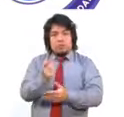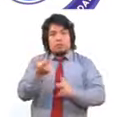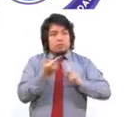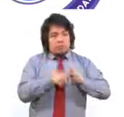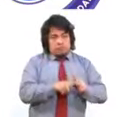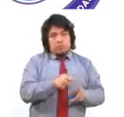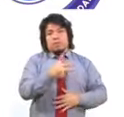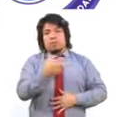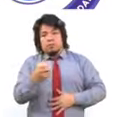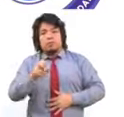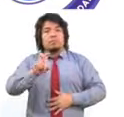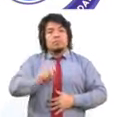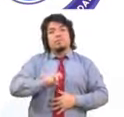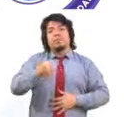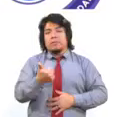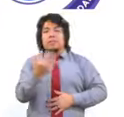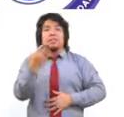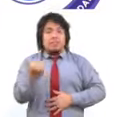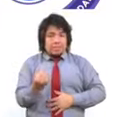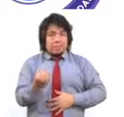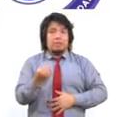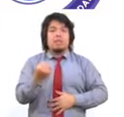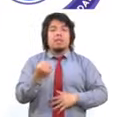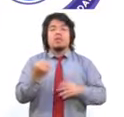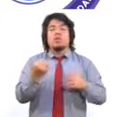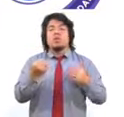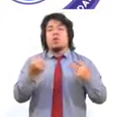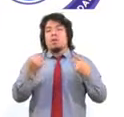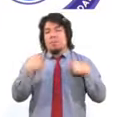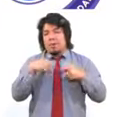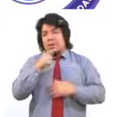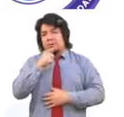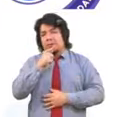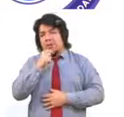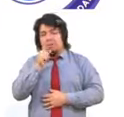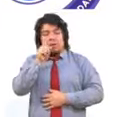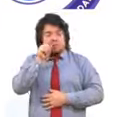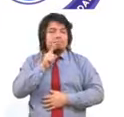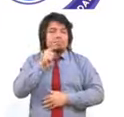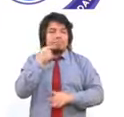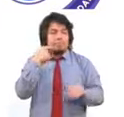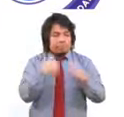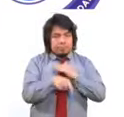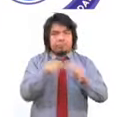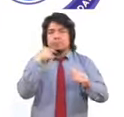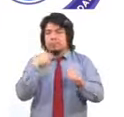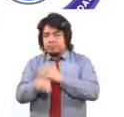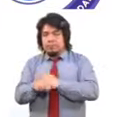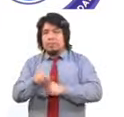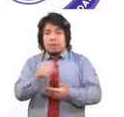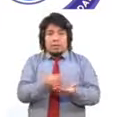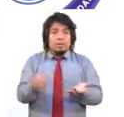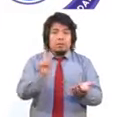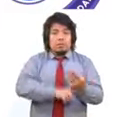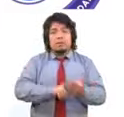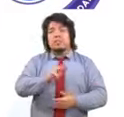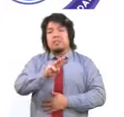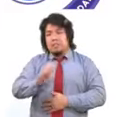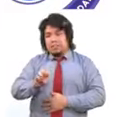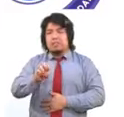atendido 839 quejas de mujeres, principalmente policías, en las que se han implementado 314